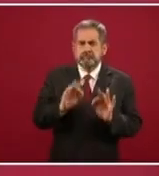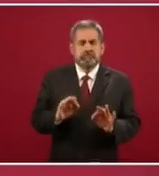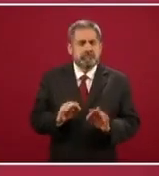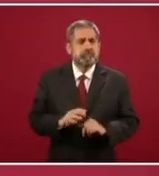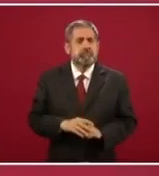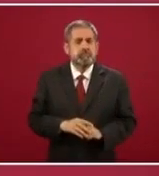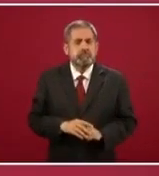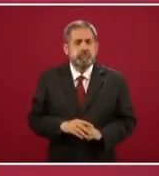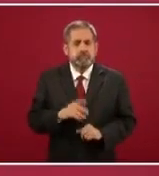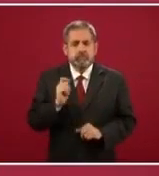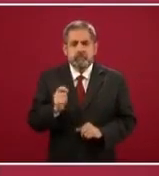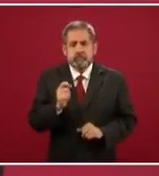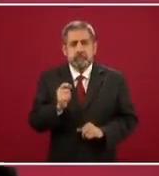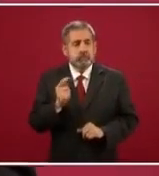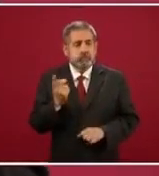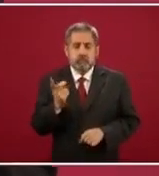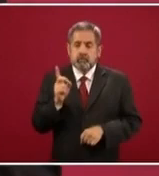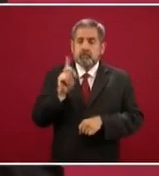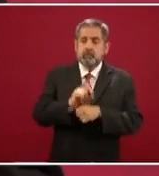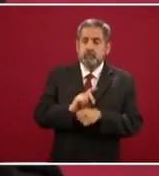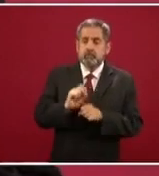fue un día sin